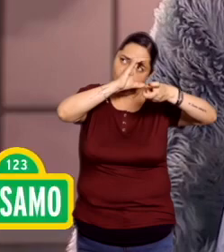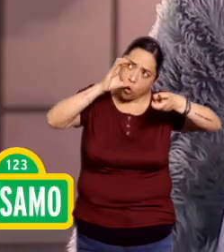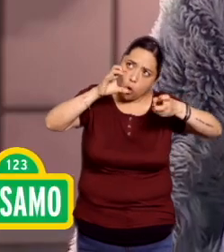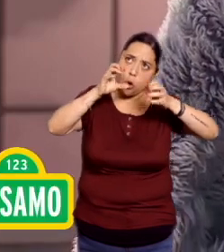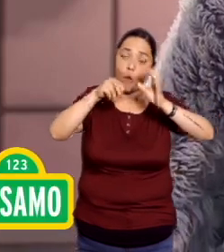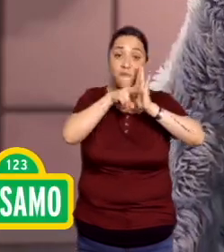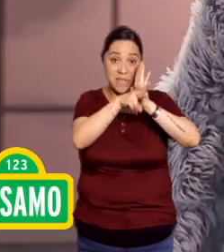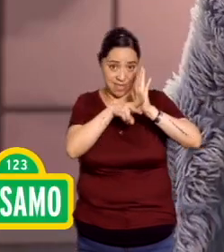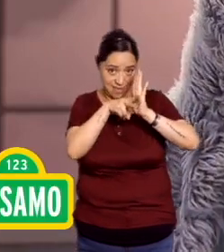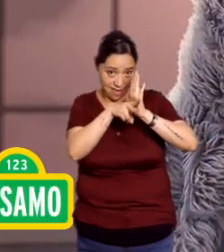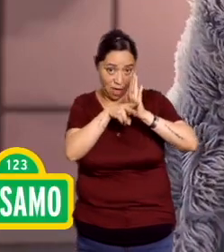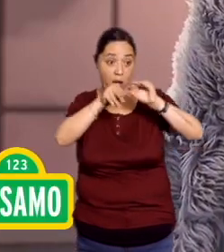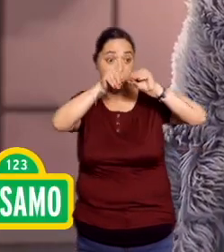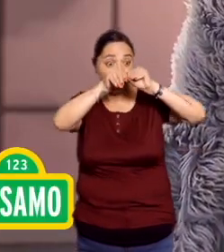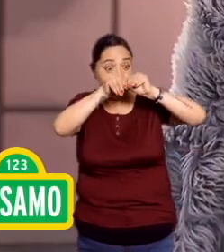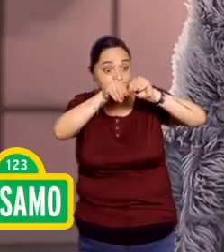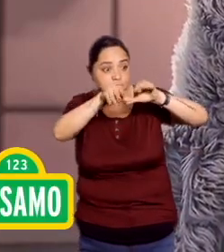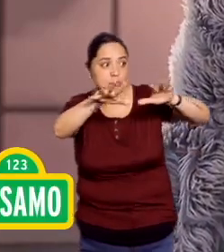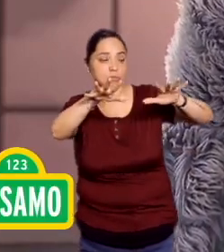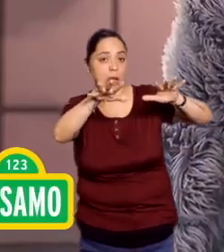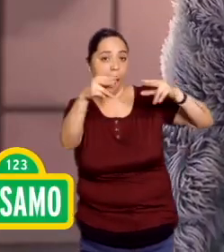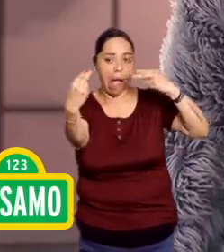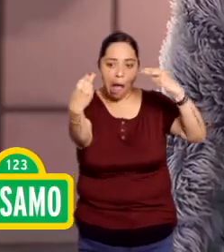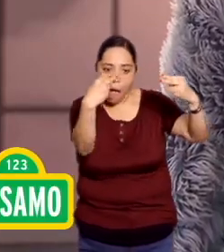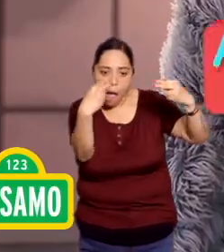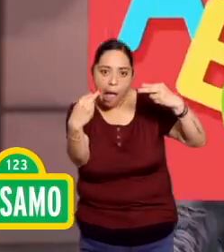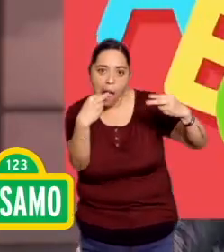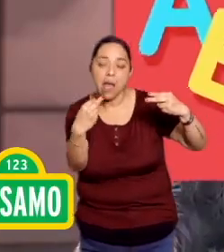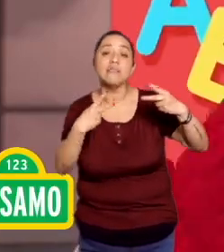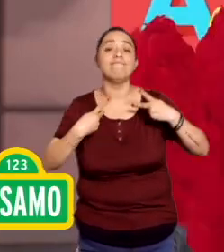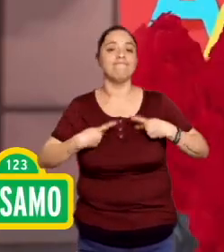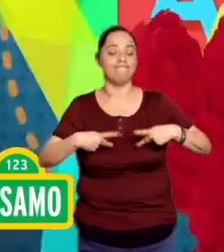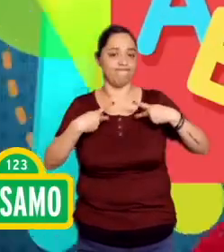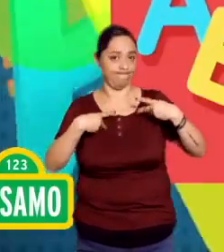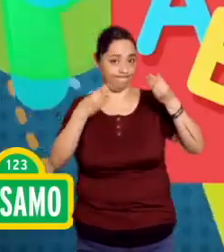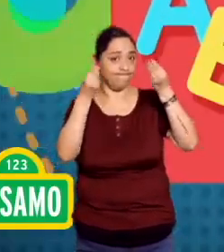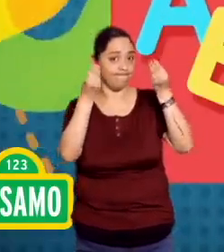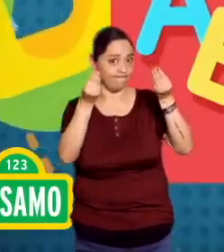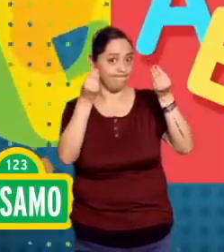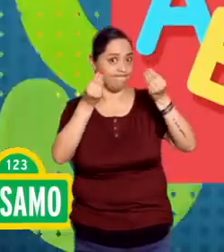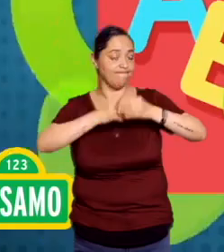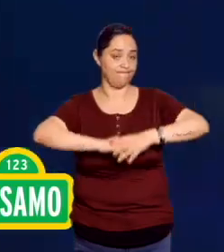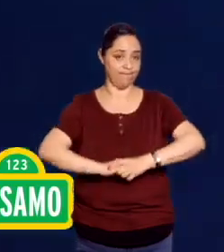a la red, mucha gente la puede ver.